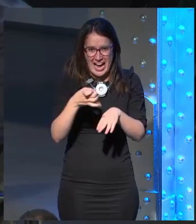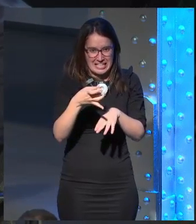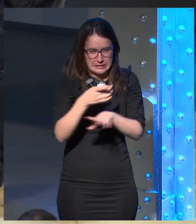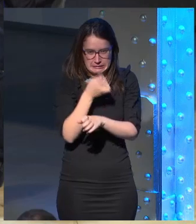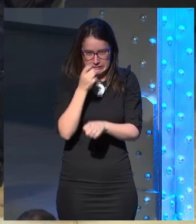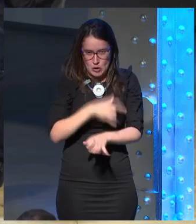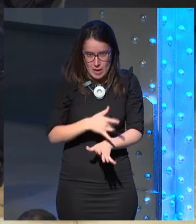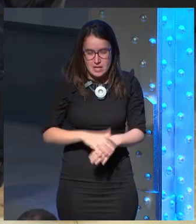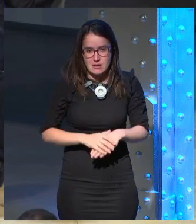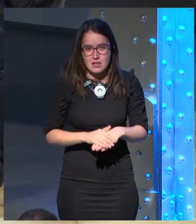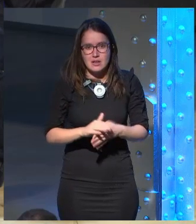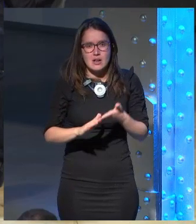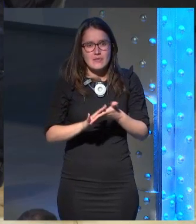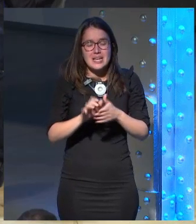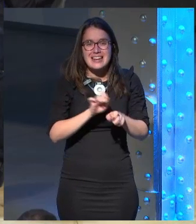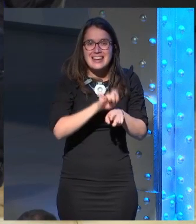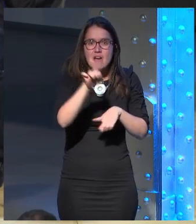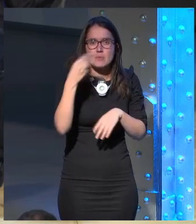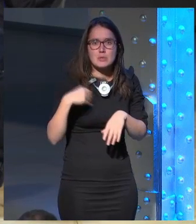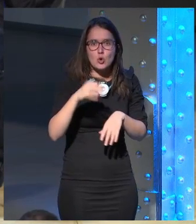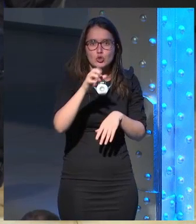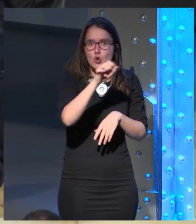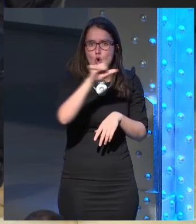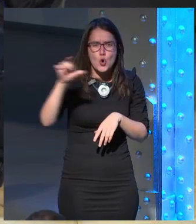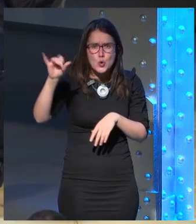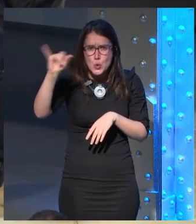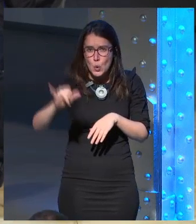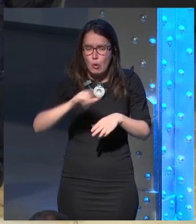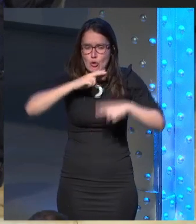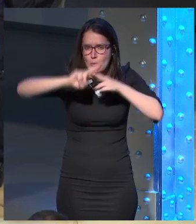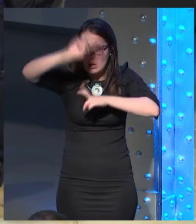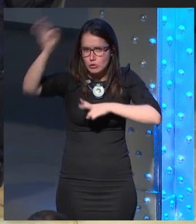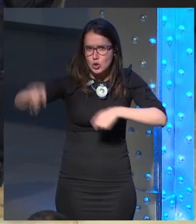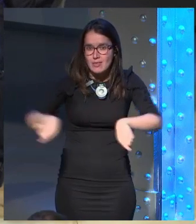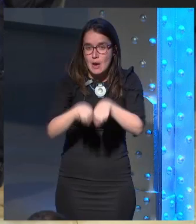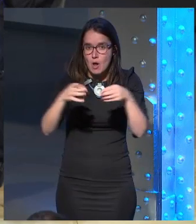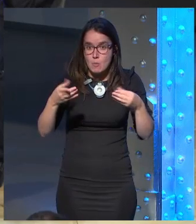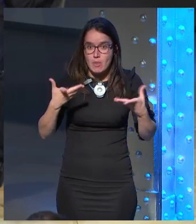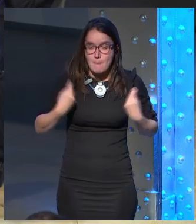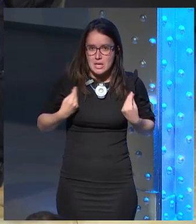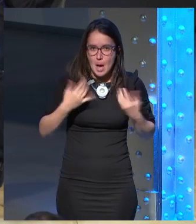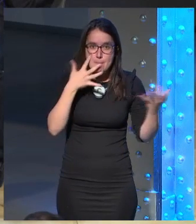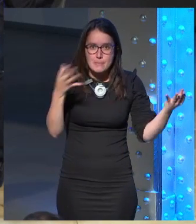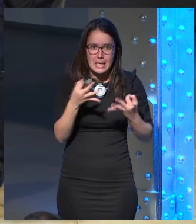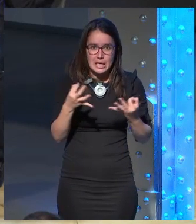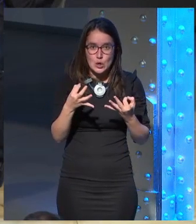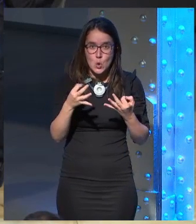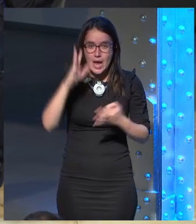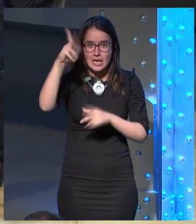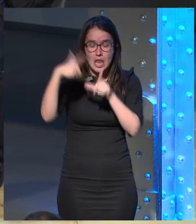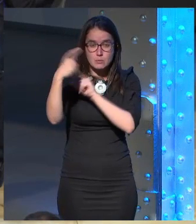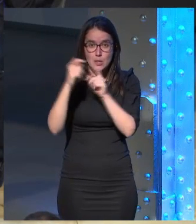Sí. A una nave como la Soyuz o cualquier otra y jugarse la vida y pasar un año en el espacio,